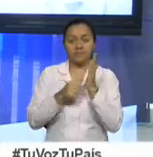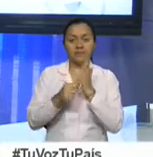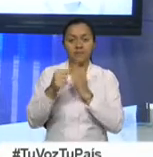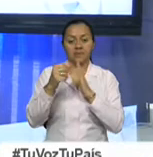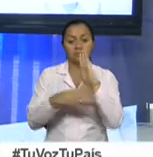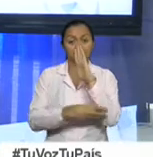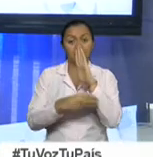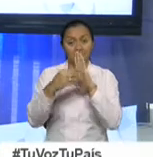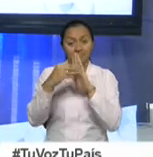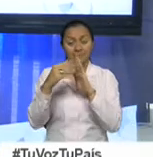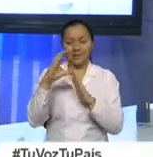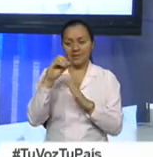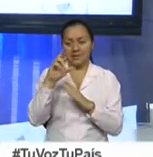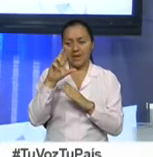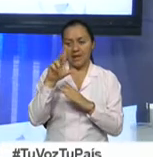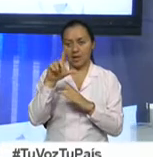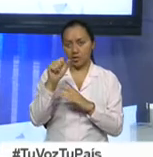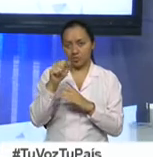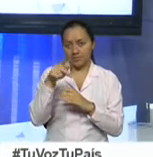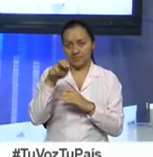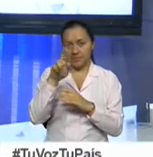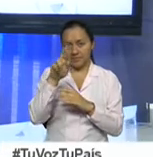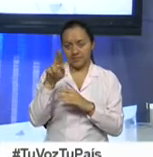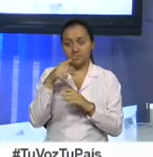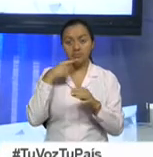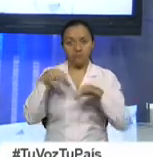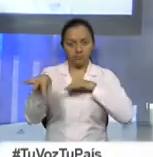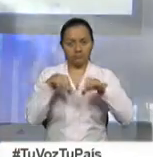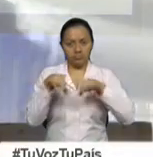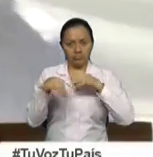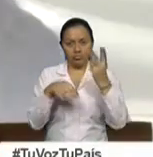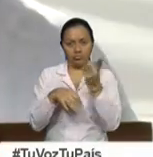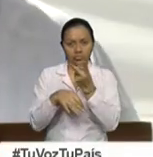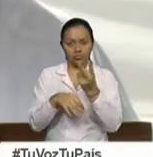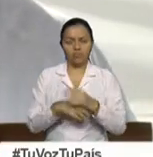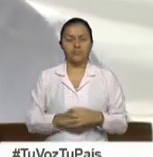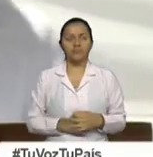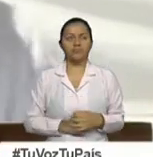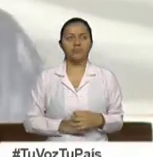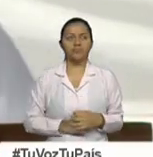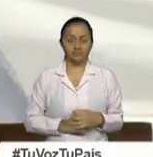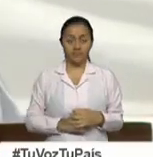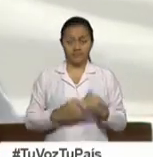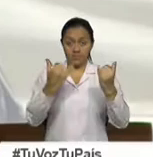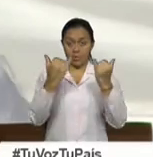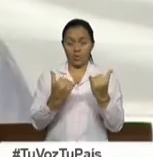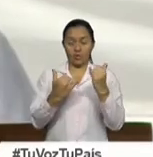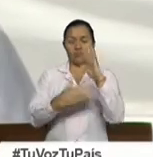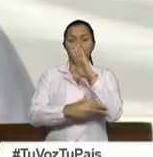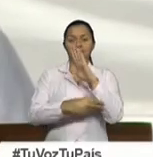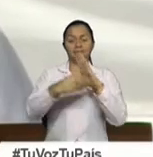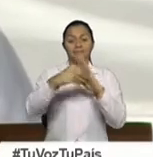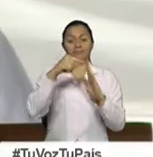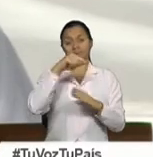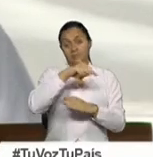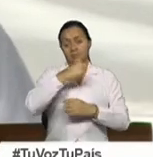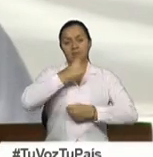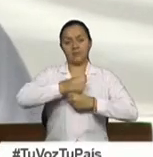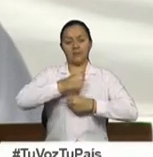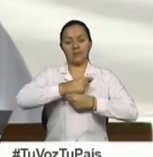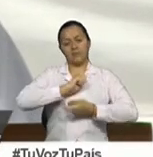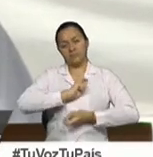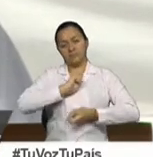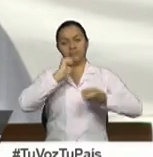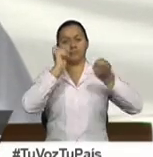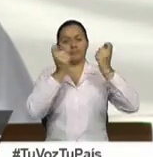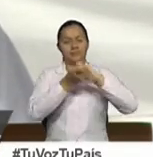Hidrocarburos, Carlos Pérez García, dieron las siguientes declaraciones. La refinería de Esmeraldas y en su trabajo de repotenciación